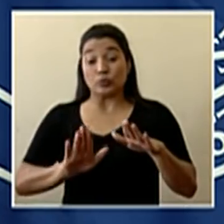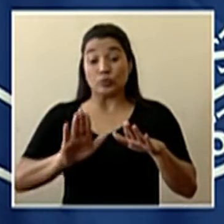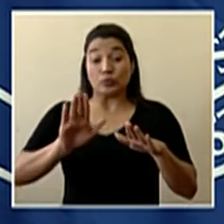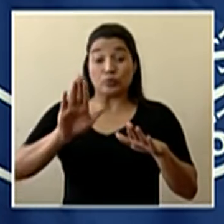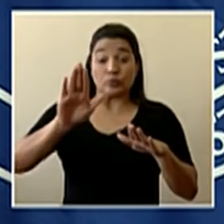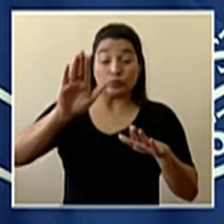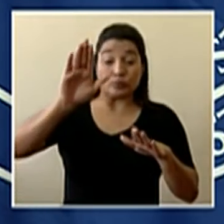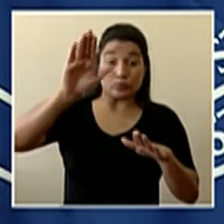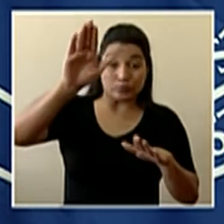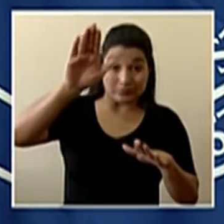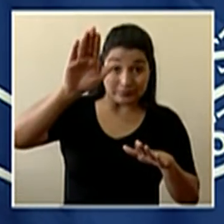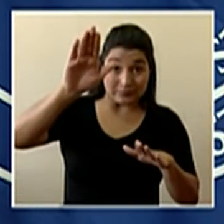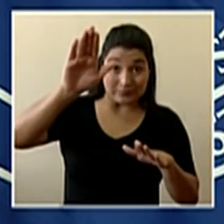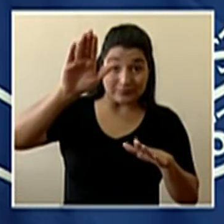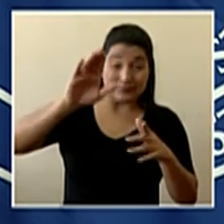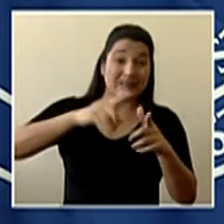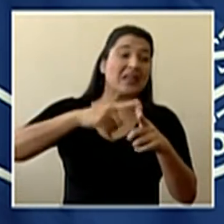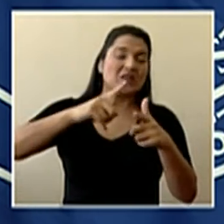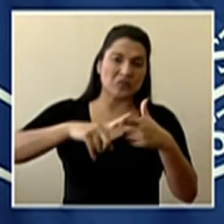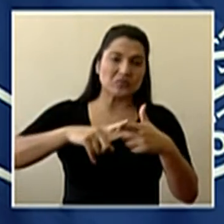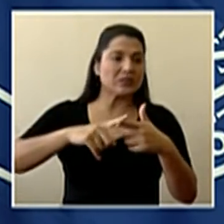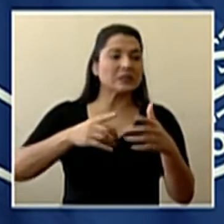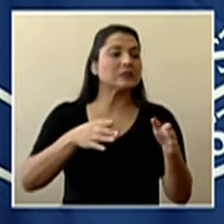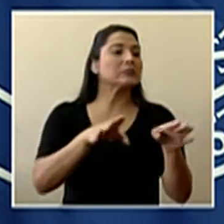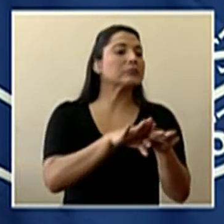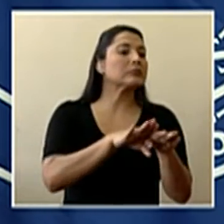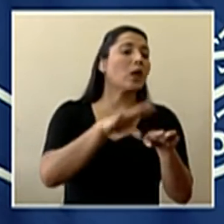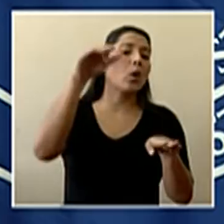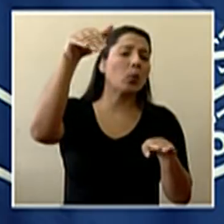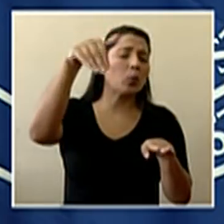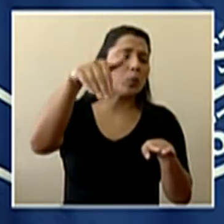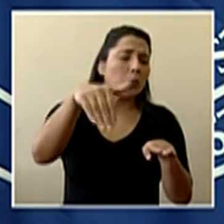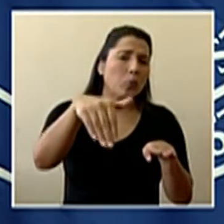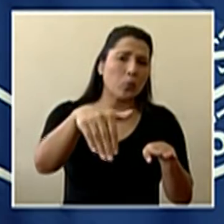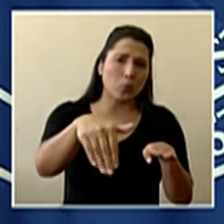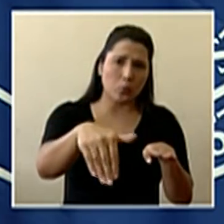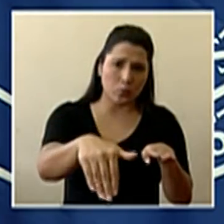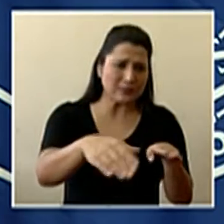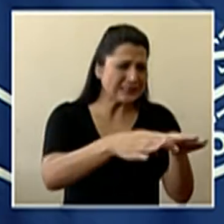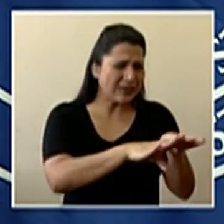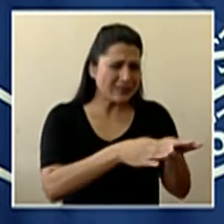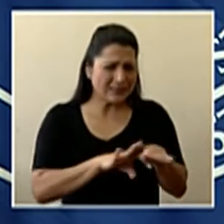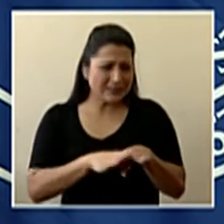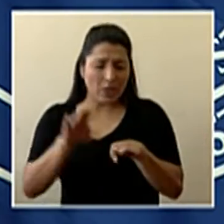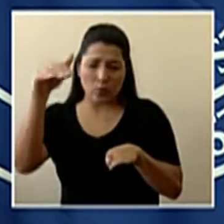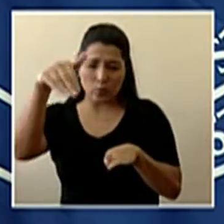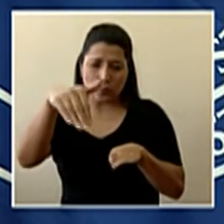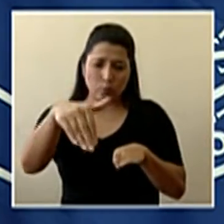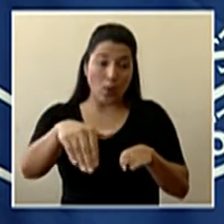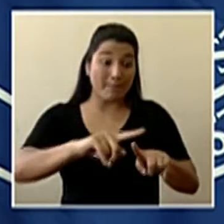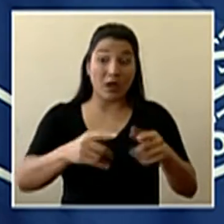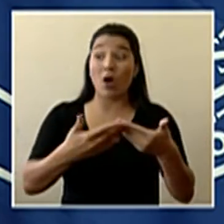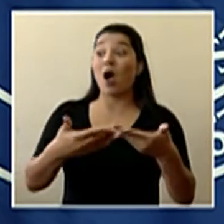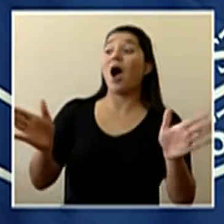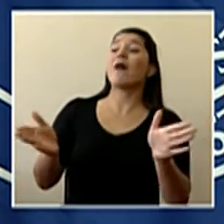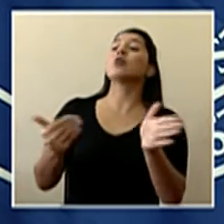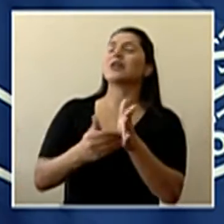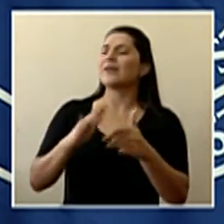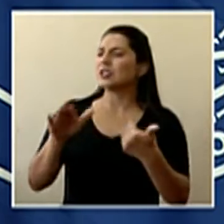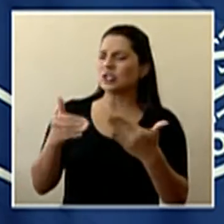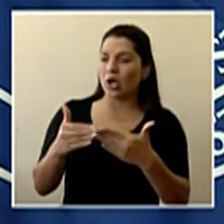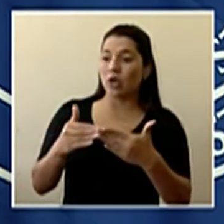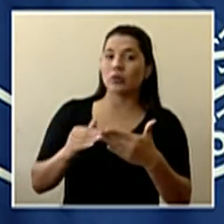trasladar para que ocurra cuando empecemos otra vez a abrir. Que el virus no es que se va a ir, no es que ya Costa Rica en cuestión de un mes o 2